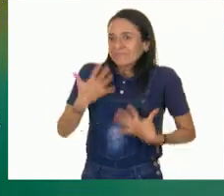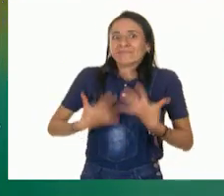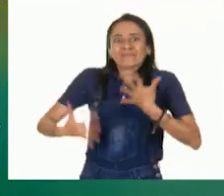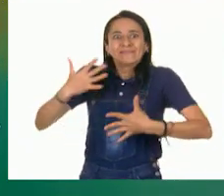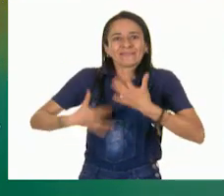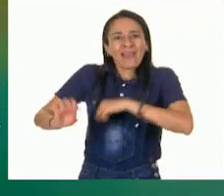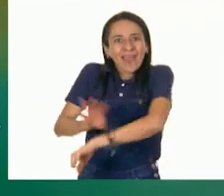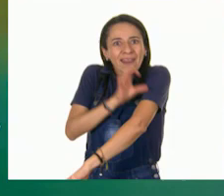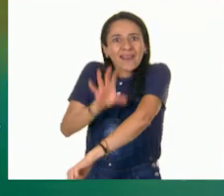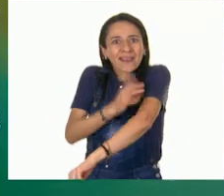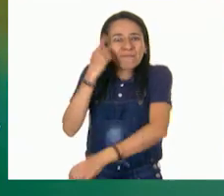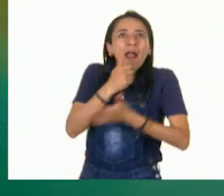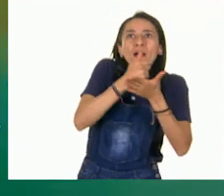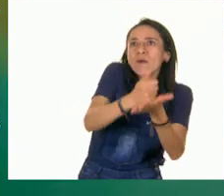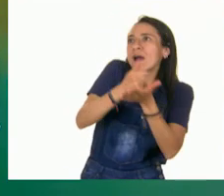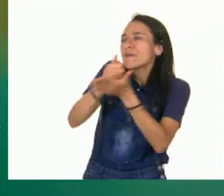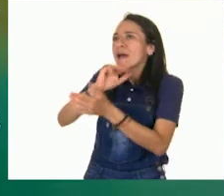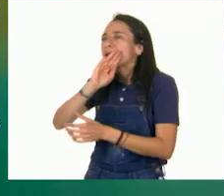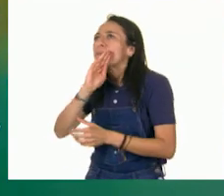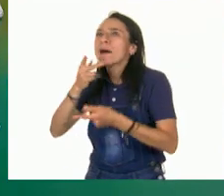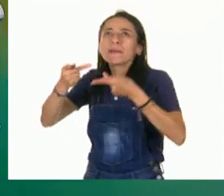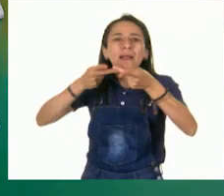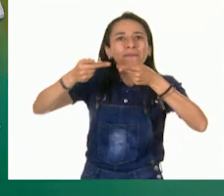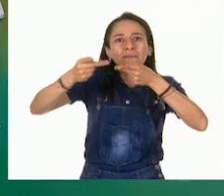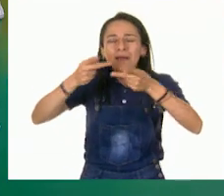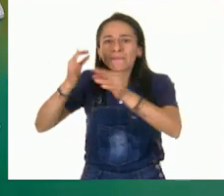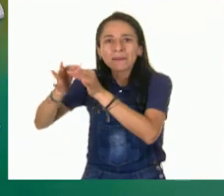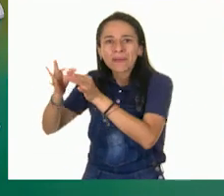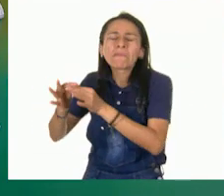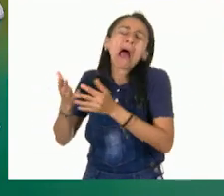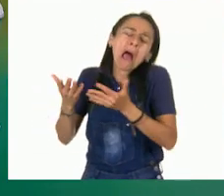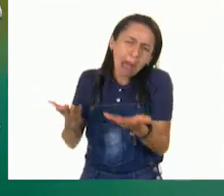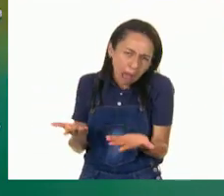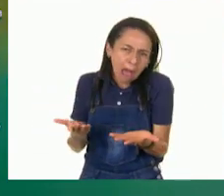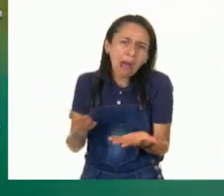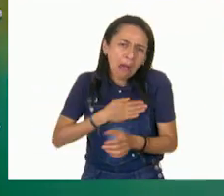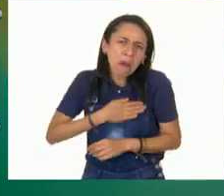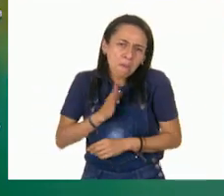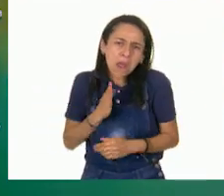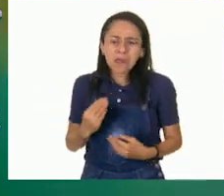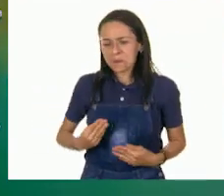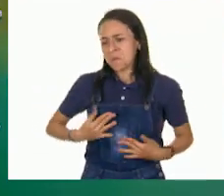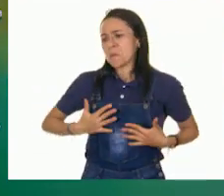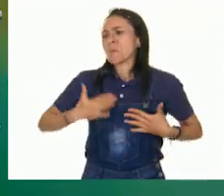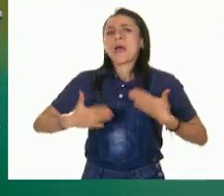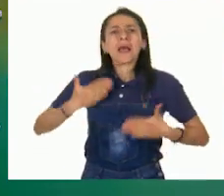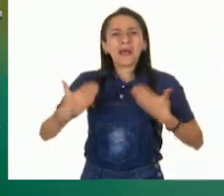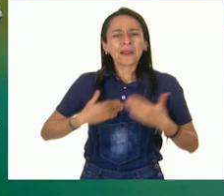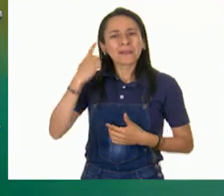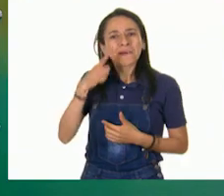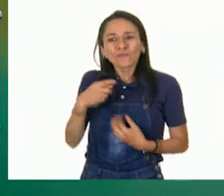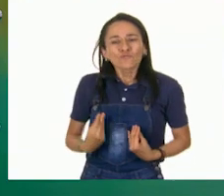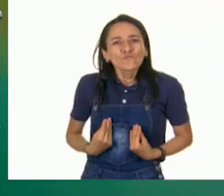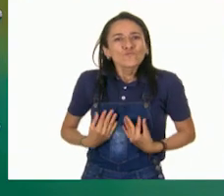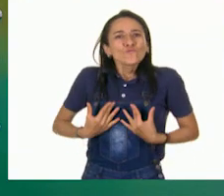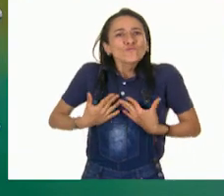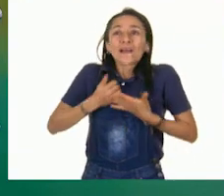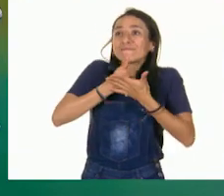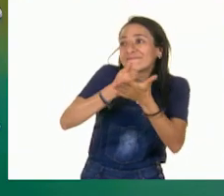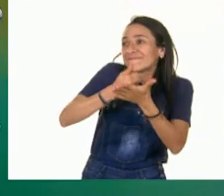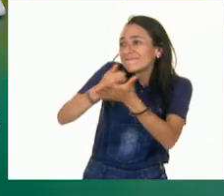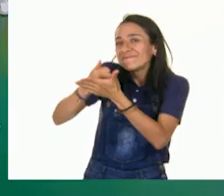preparar todo. Podríamos decir que la emoción cumplía con su misión en ese momento, ¿sí?, para motivarte y que ayudaras. Pero